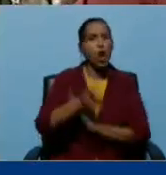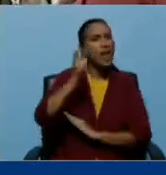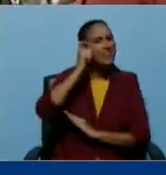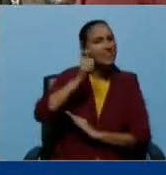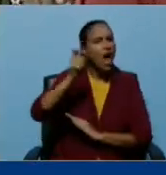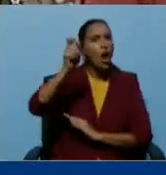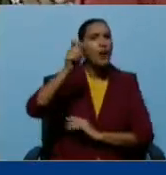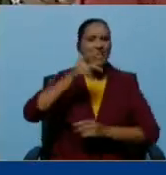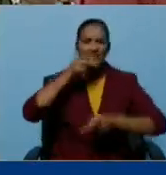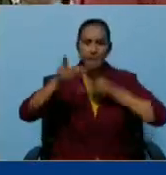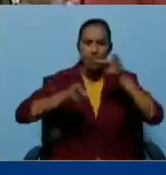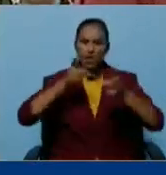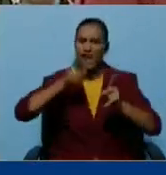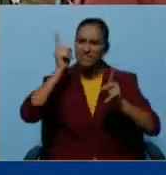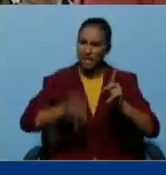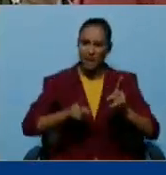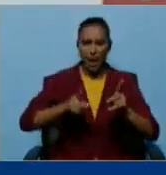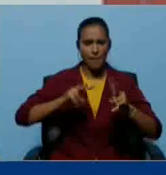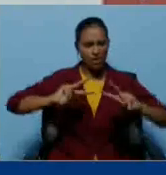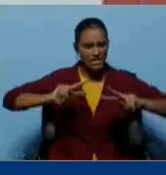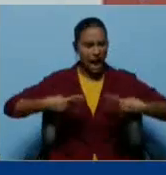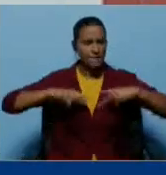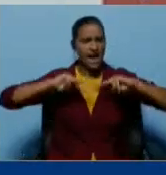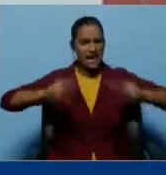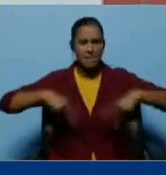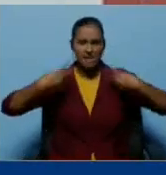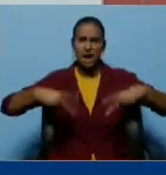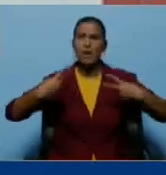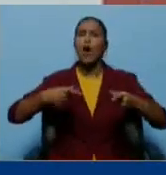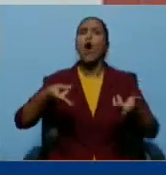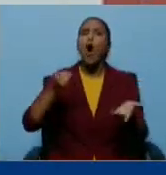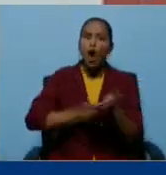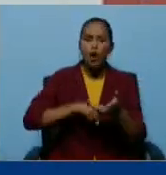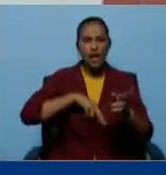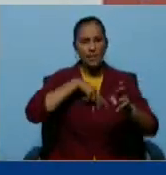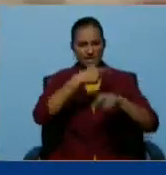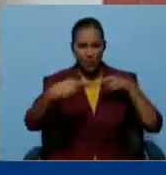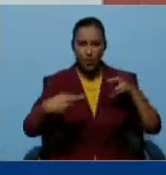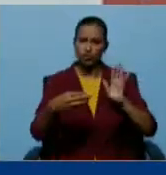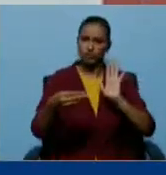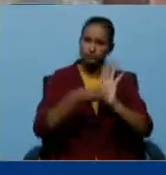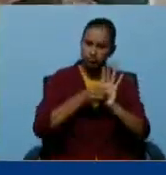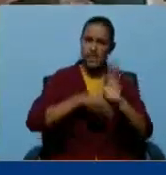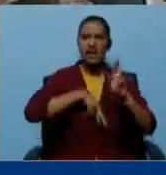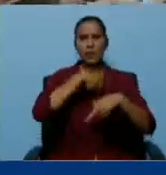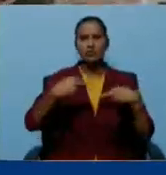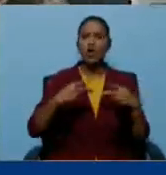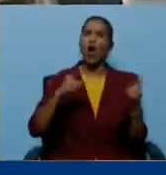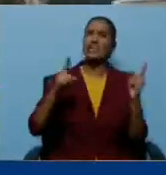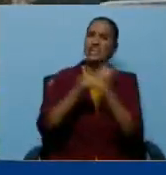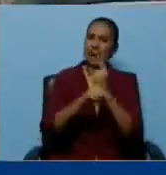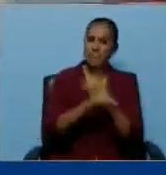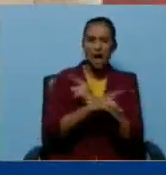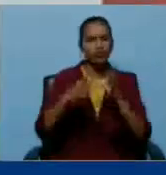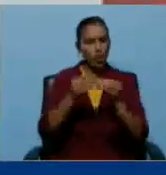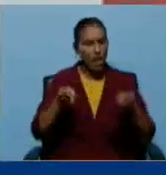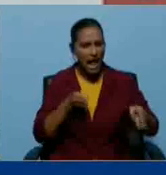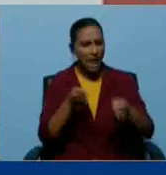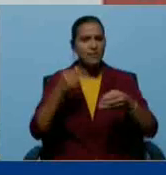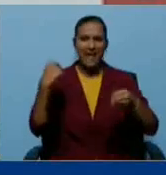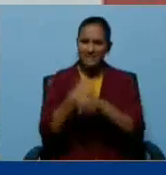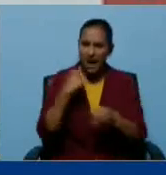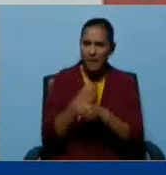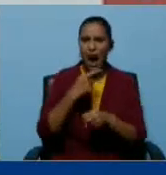Y empezar de nuevo en una revolución profunda dentro de la revolución. Renovar todos los caminos, todas las acciones, todas